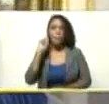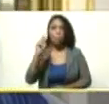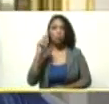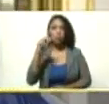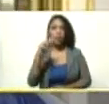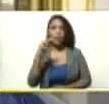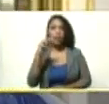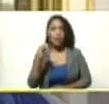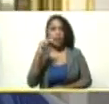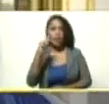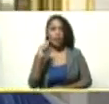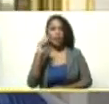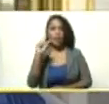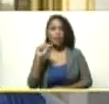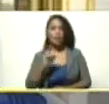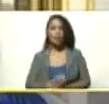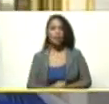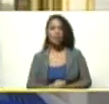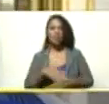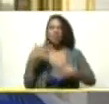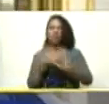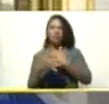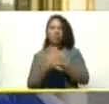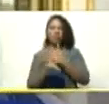.net. ¿Y qué es Next?